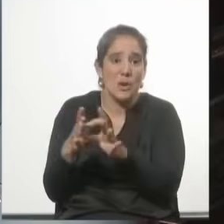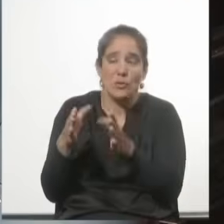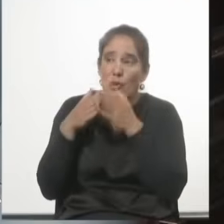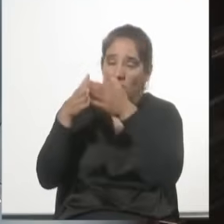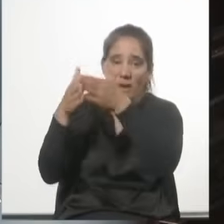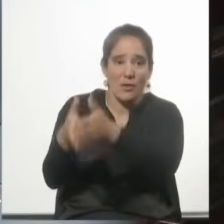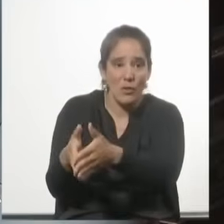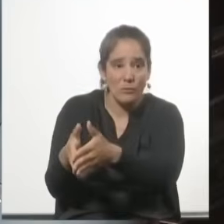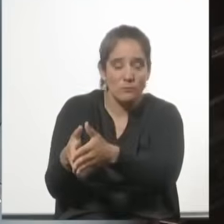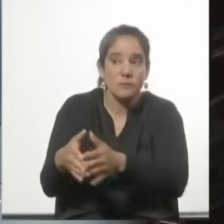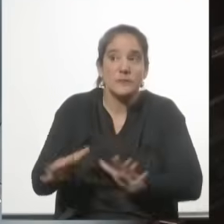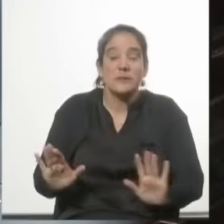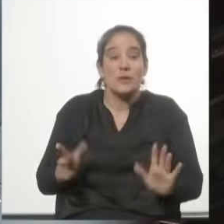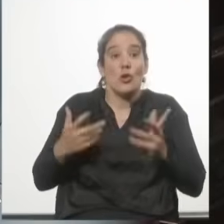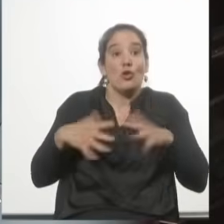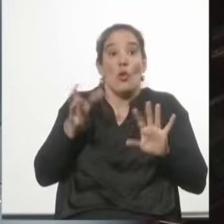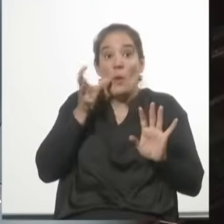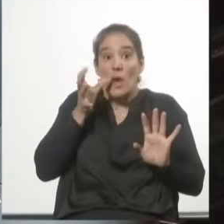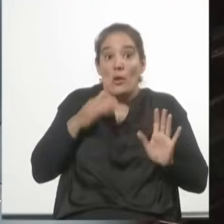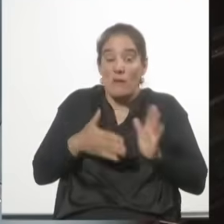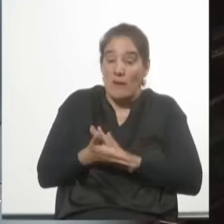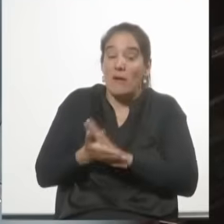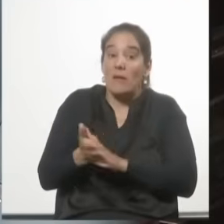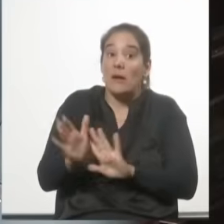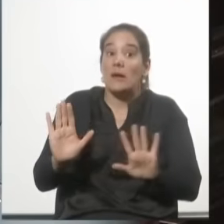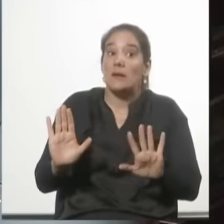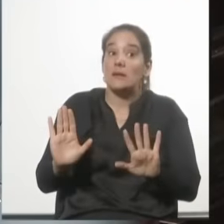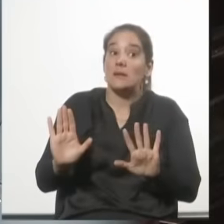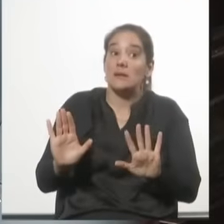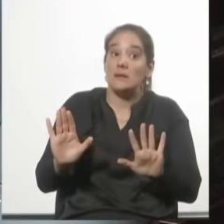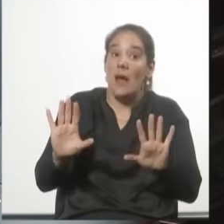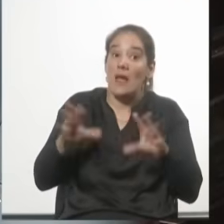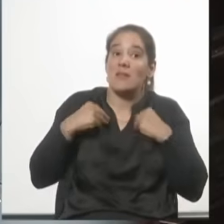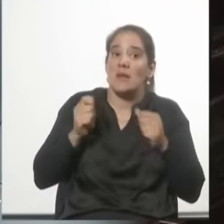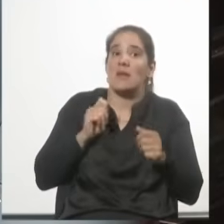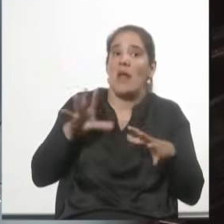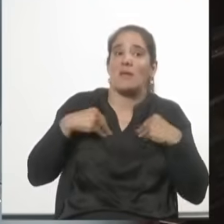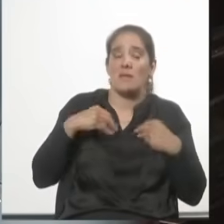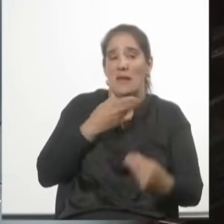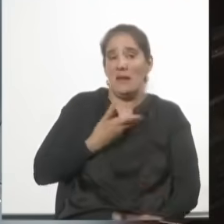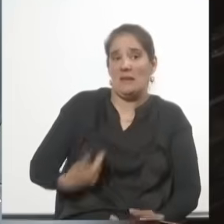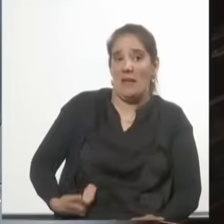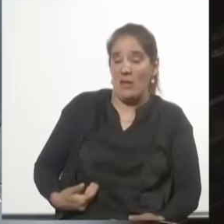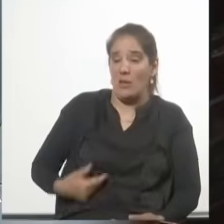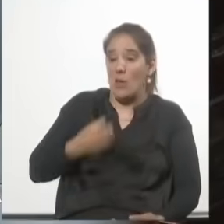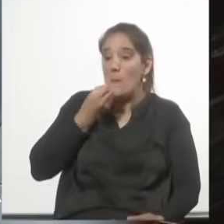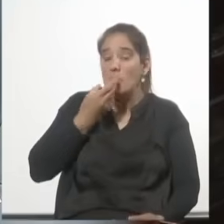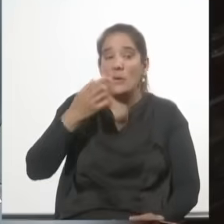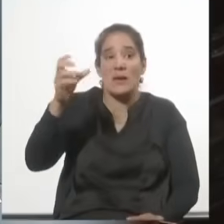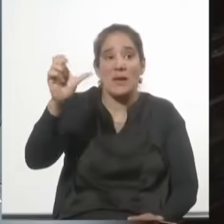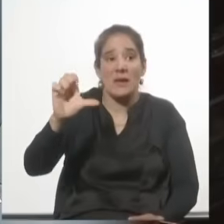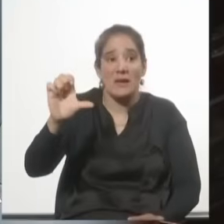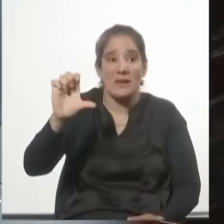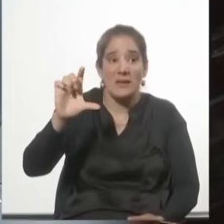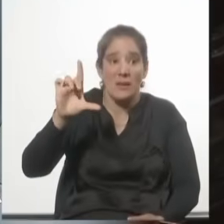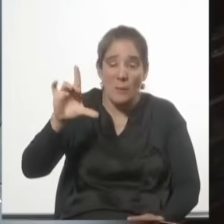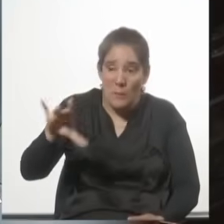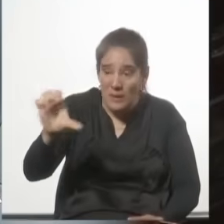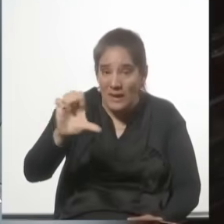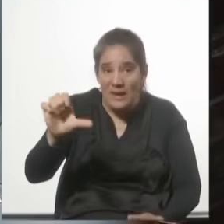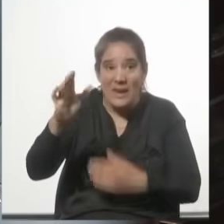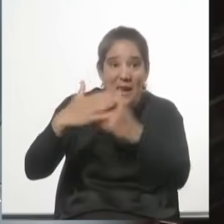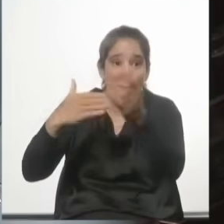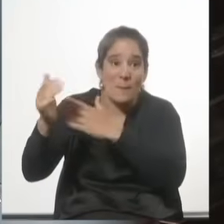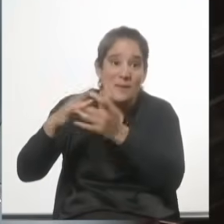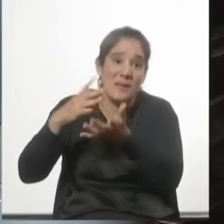los riesgos que ello supone están evidentemente del lado del Estado uruguayo, ya que el astillero financia la construcción a partir del flujo de fondos que